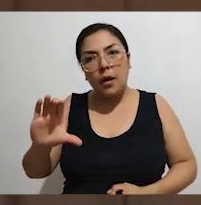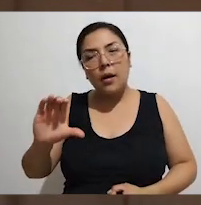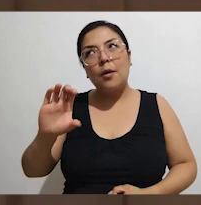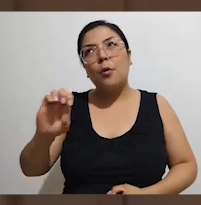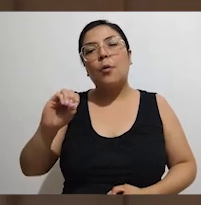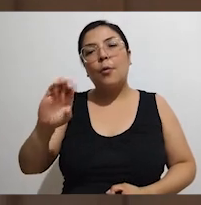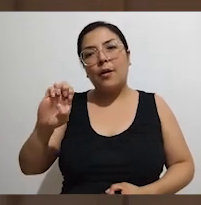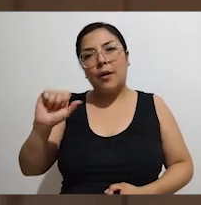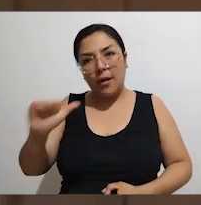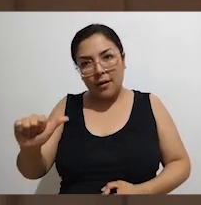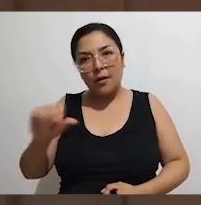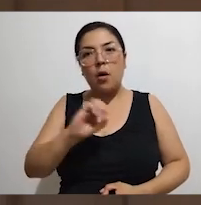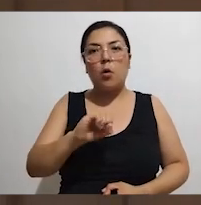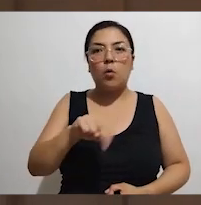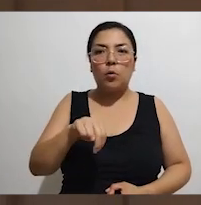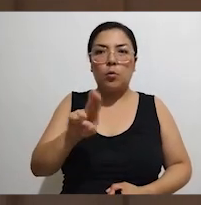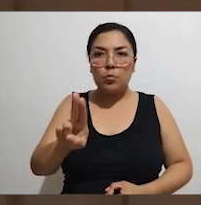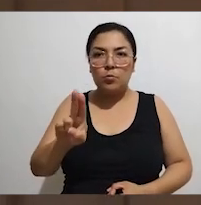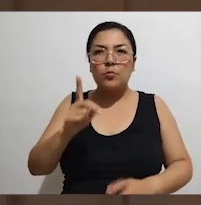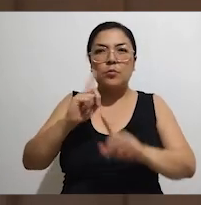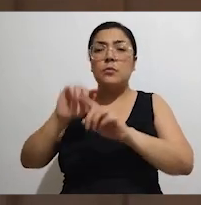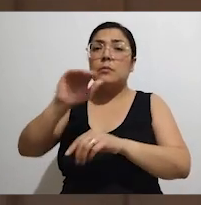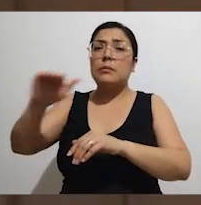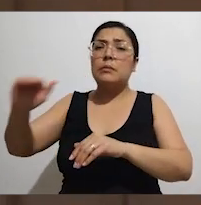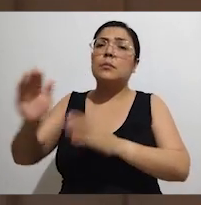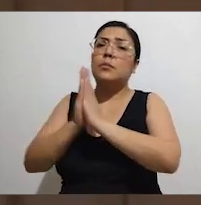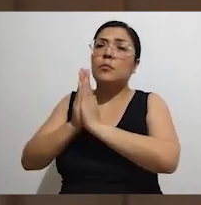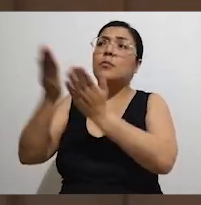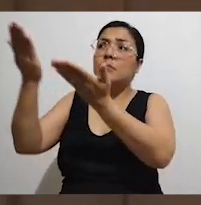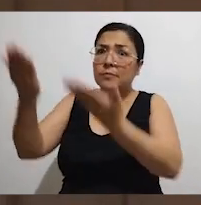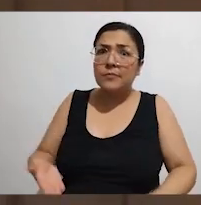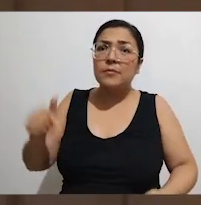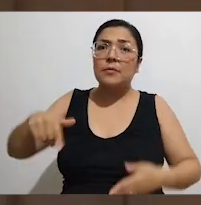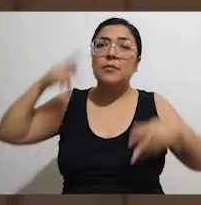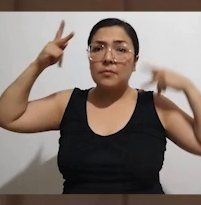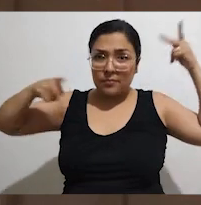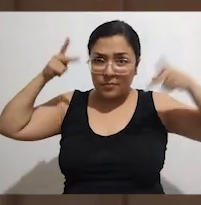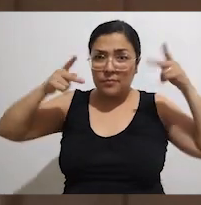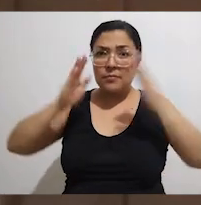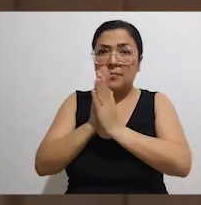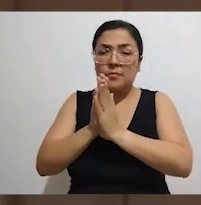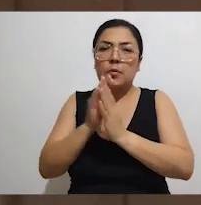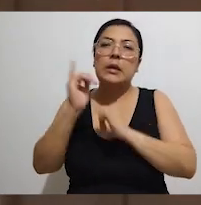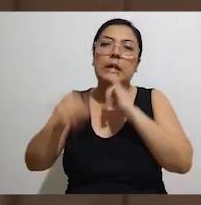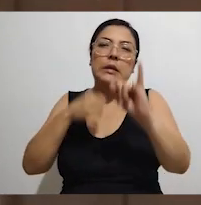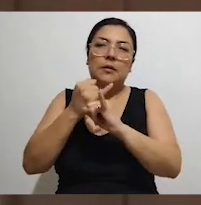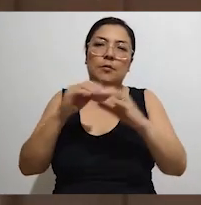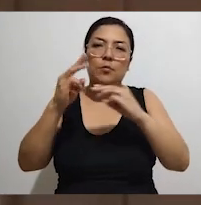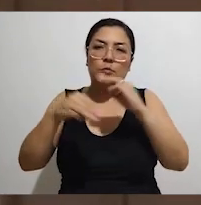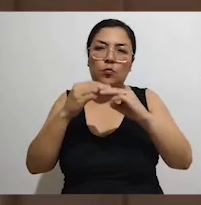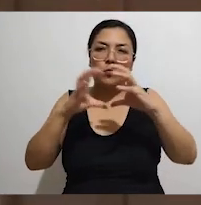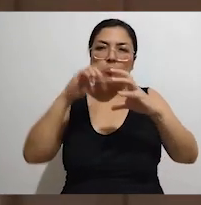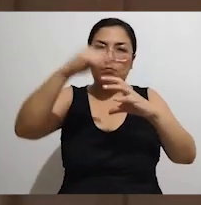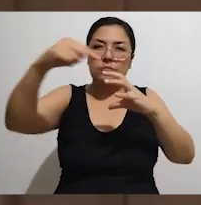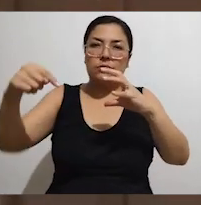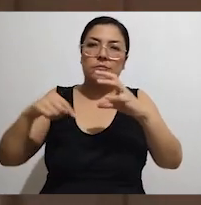ONU, que puedan mandar a visitantes extranjeros. Es decir, se hace una convocatoria internacional, la Secretaría de